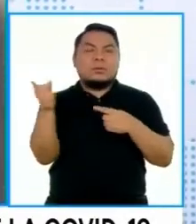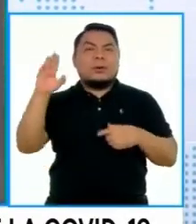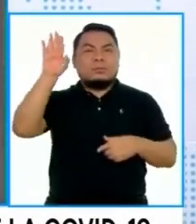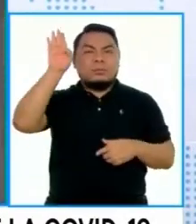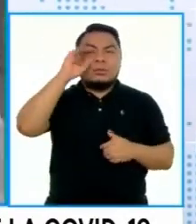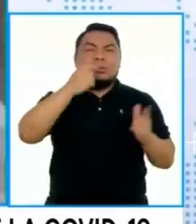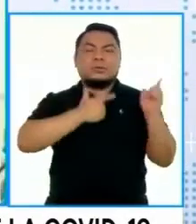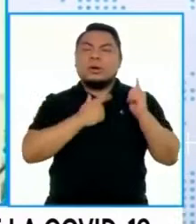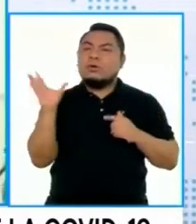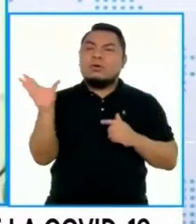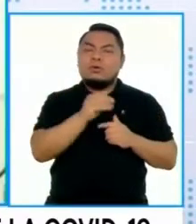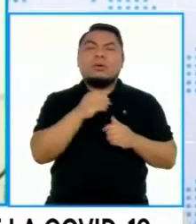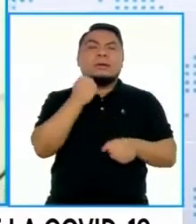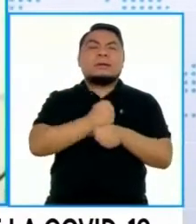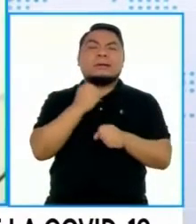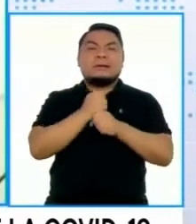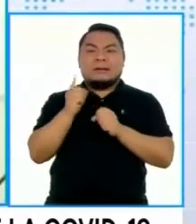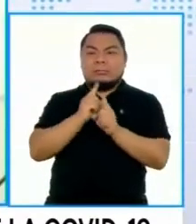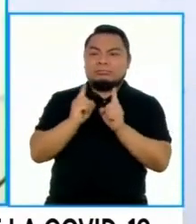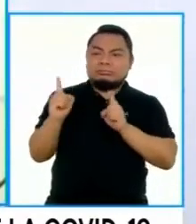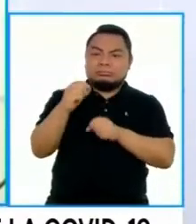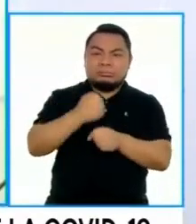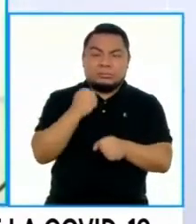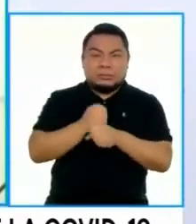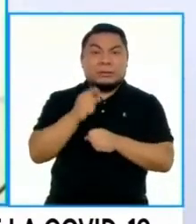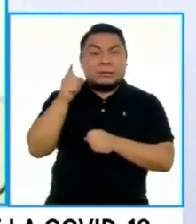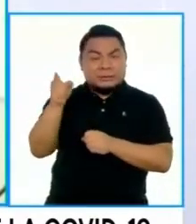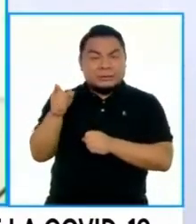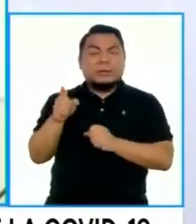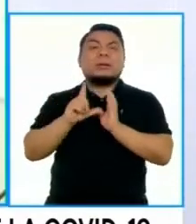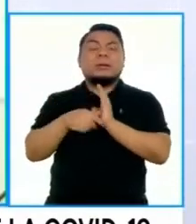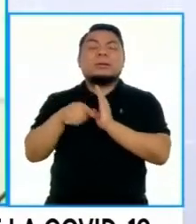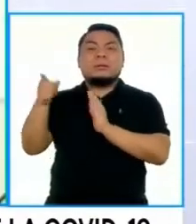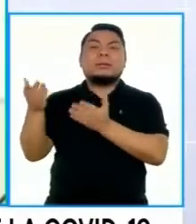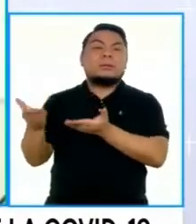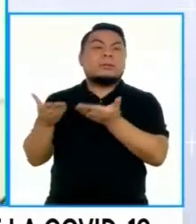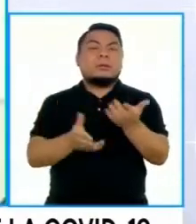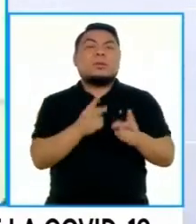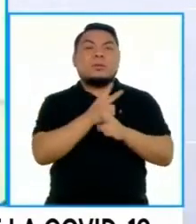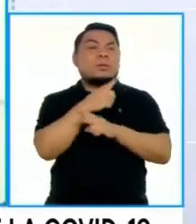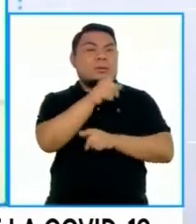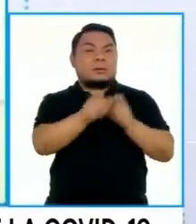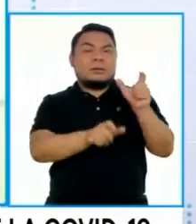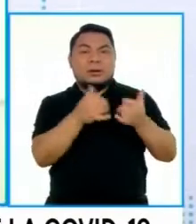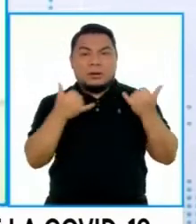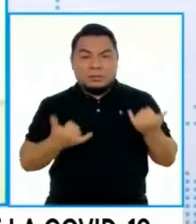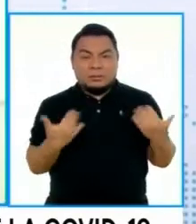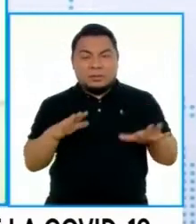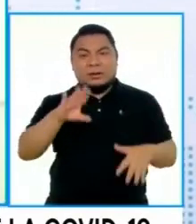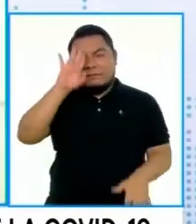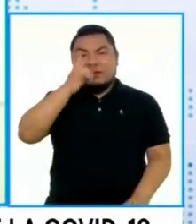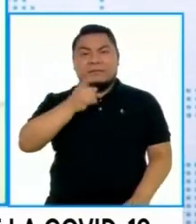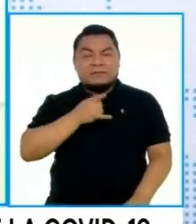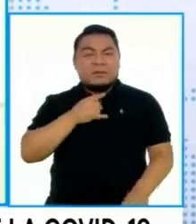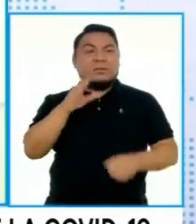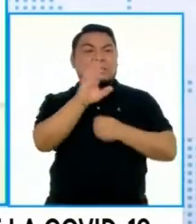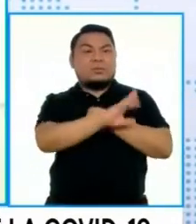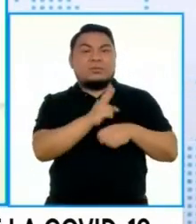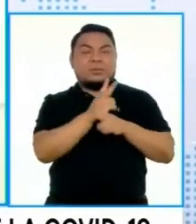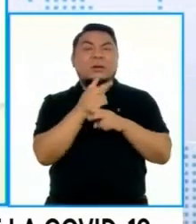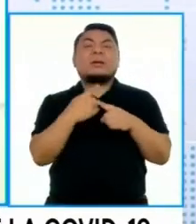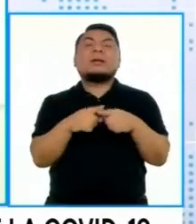el contingente que nos va a ayudar a desplegar no solamente el cuidado de las personas que hoy día están infectadas, sino